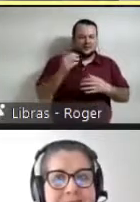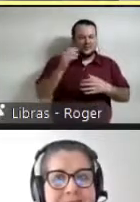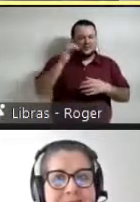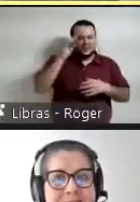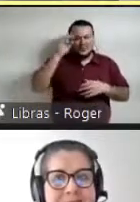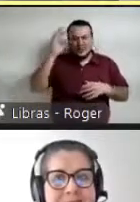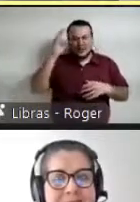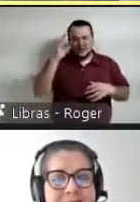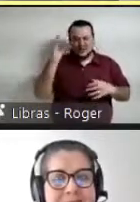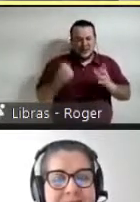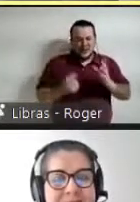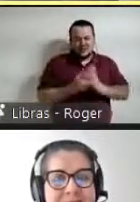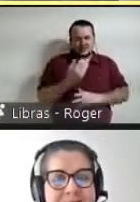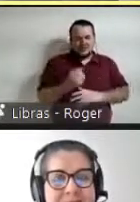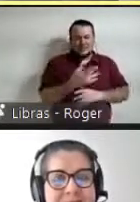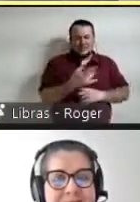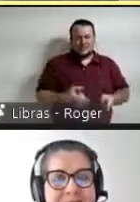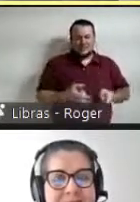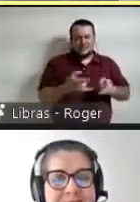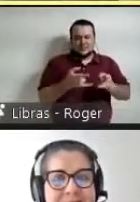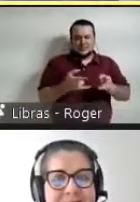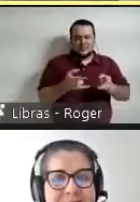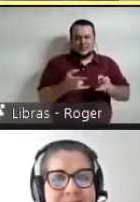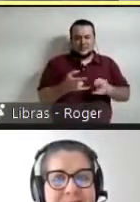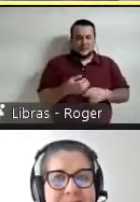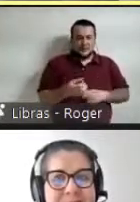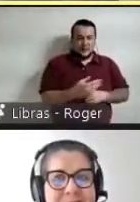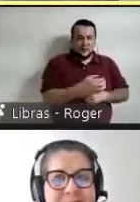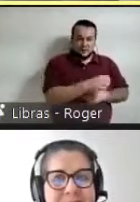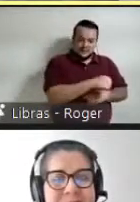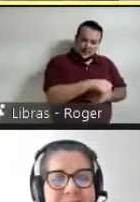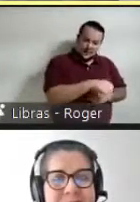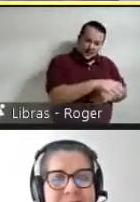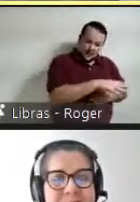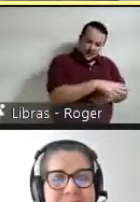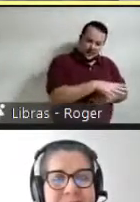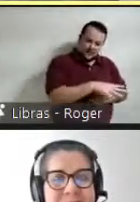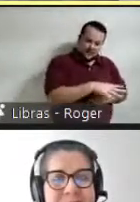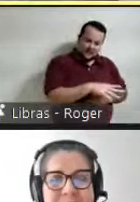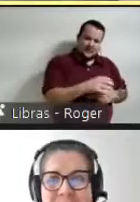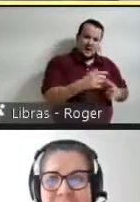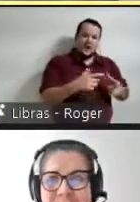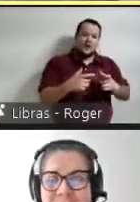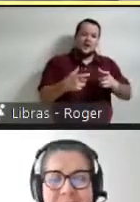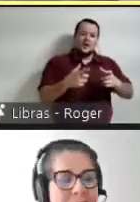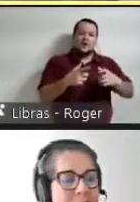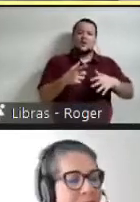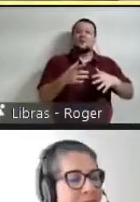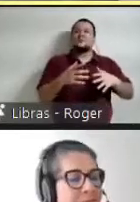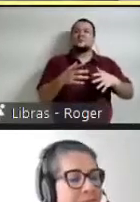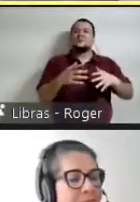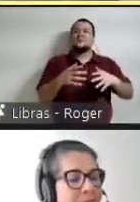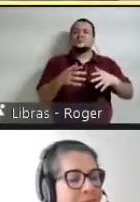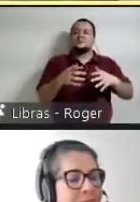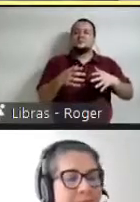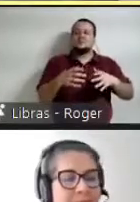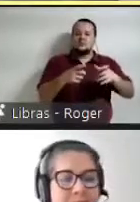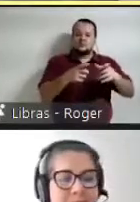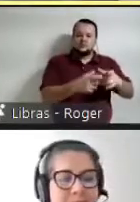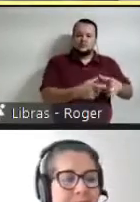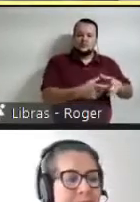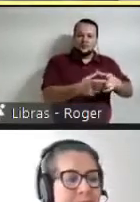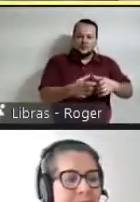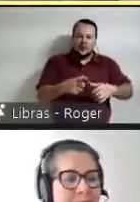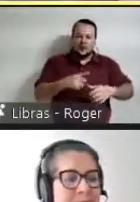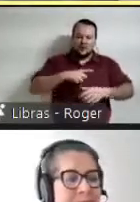la nueva ala rodea el patio donde hay pasillos galería y crea esta suerte de enrejado